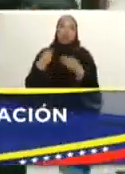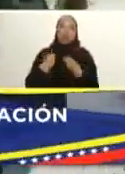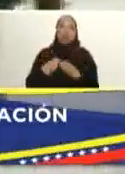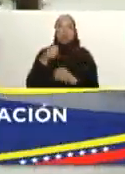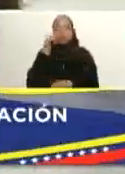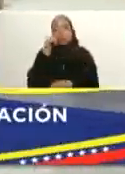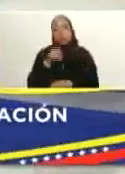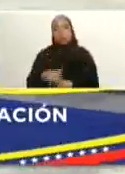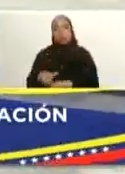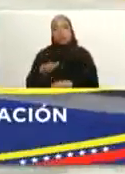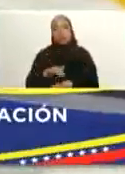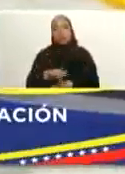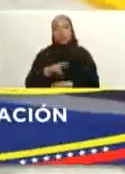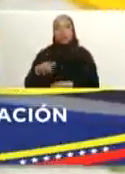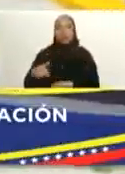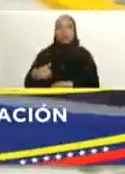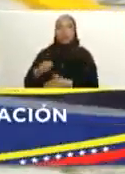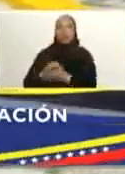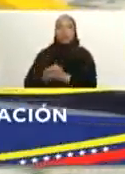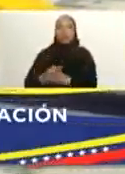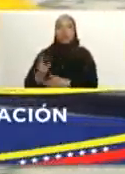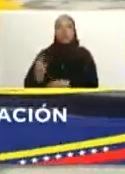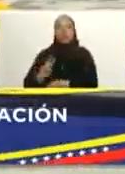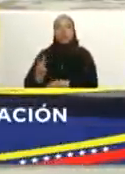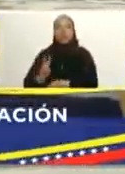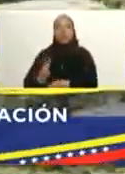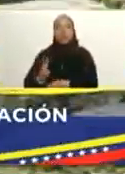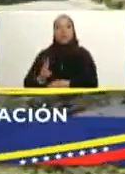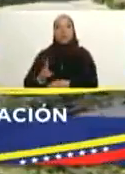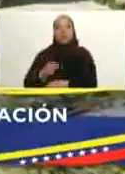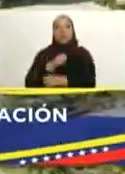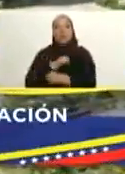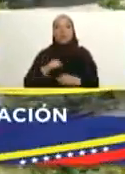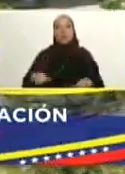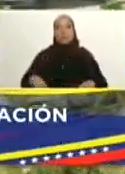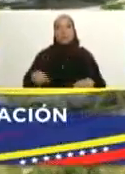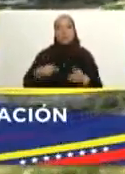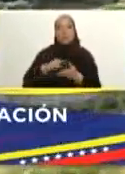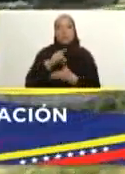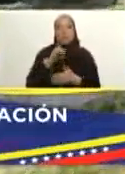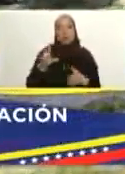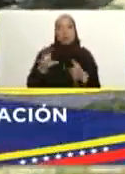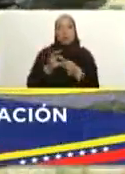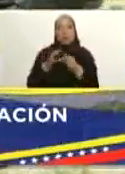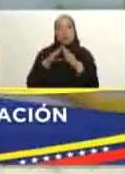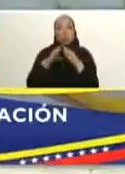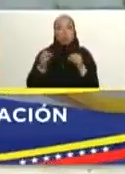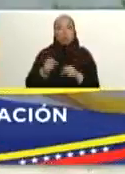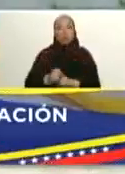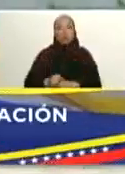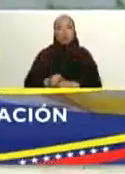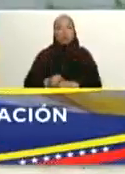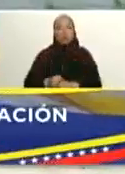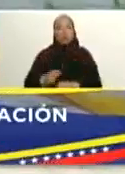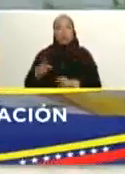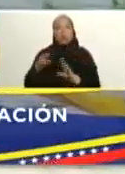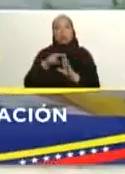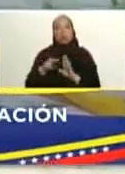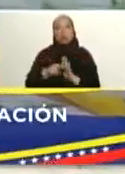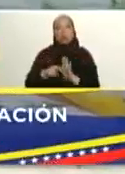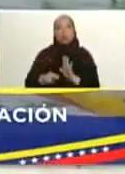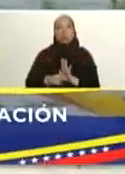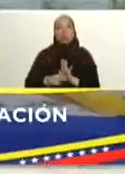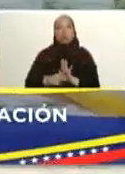pueblo de nuestra amada Venezuela y su Fuerza Armada. Todos unidos estamos trabajando, mi comandante en jefe, para cumplir